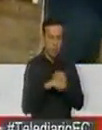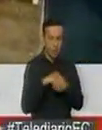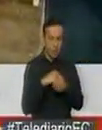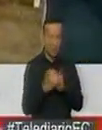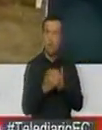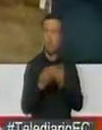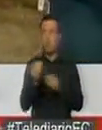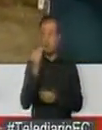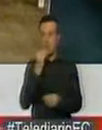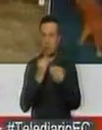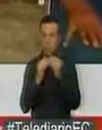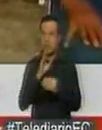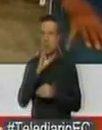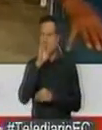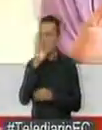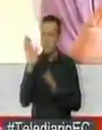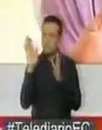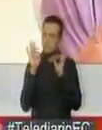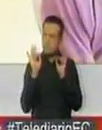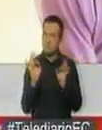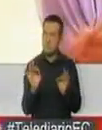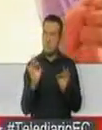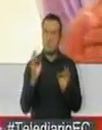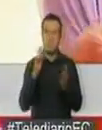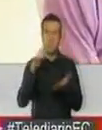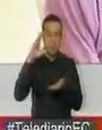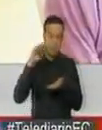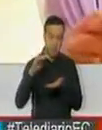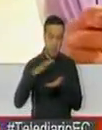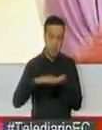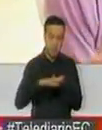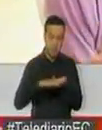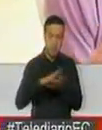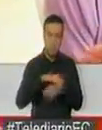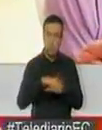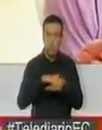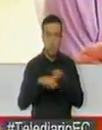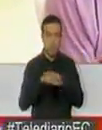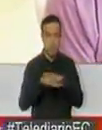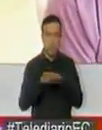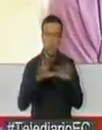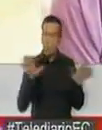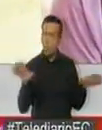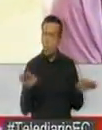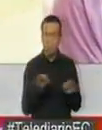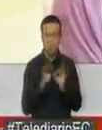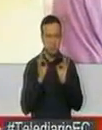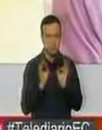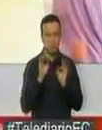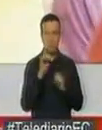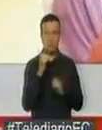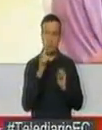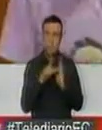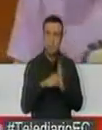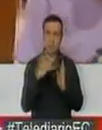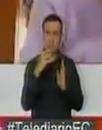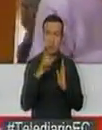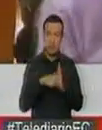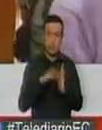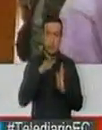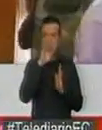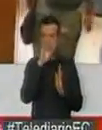la comida nos tratan bien. Con gel, alcohol, todo, en general, cada 10, 15 minutos. Y